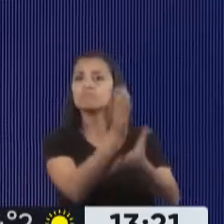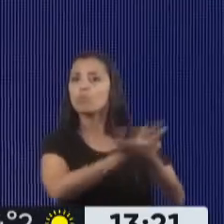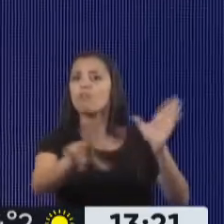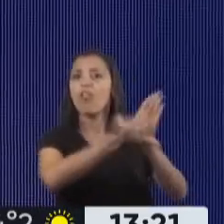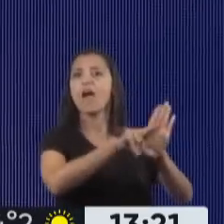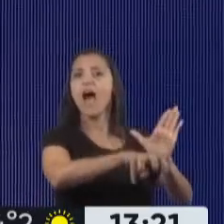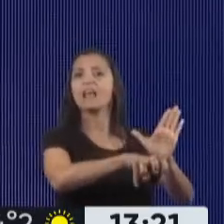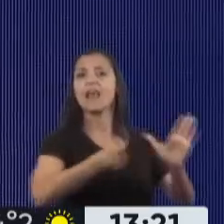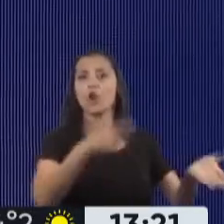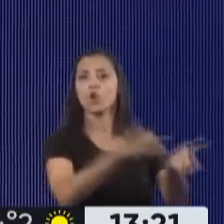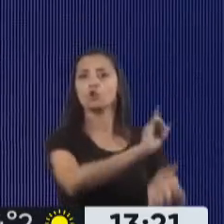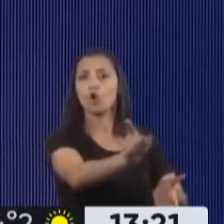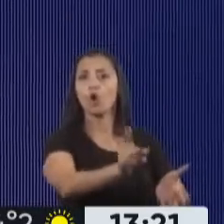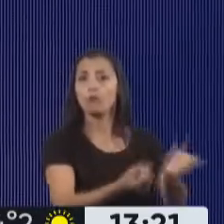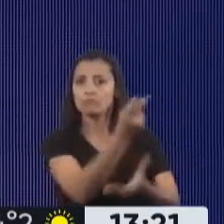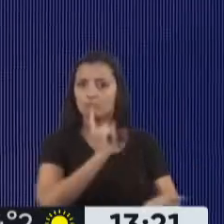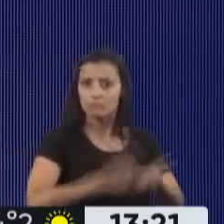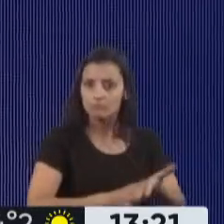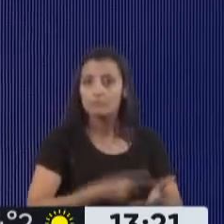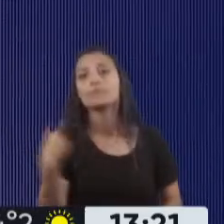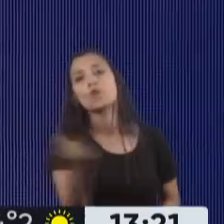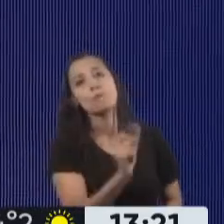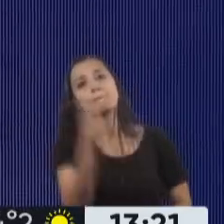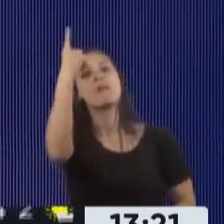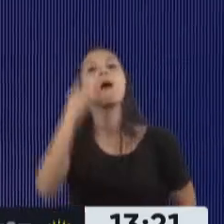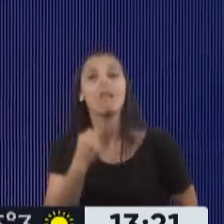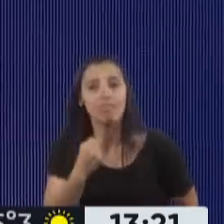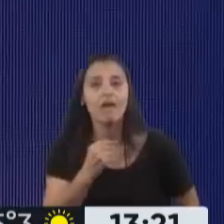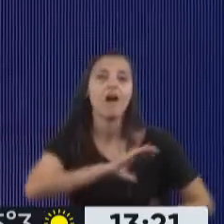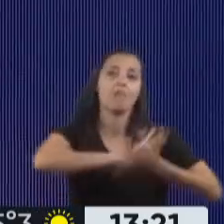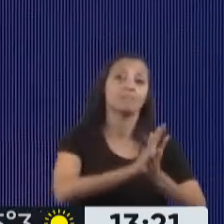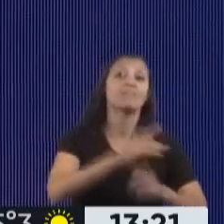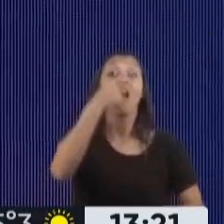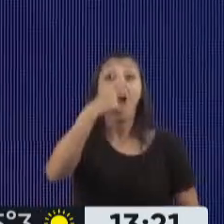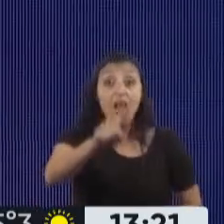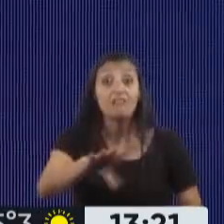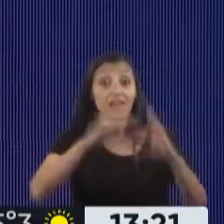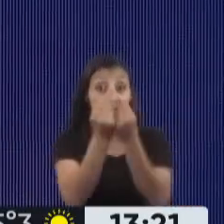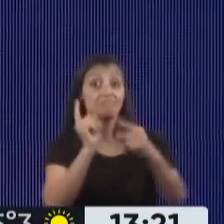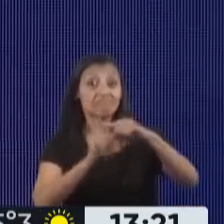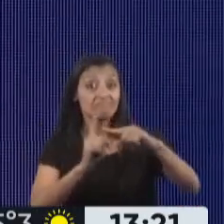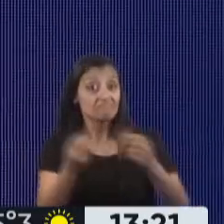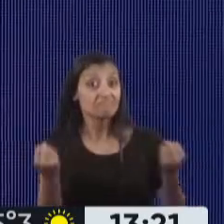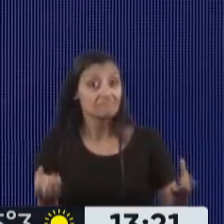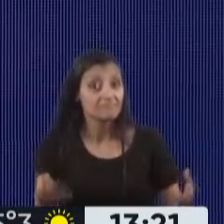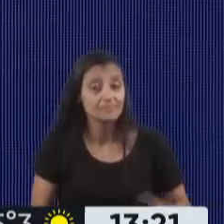imposible tocar. Nosotros lo hicimos el primer día y vaya que está funcionando.